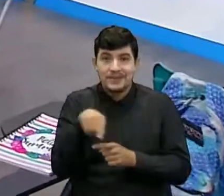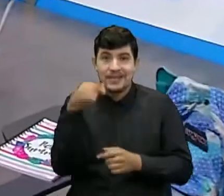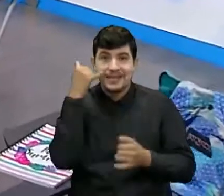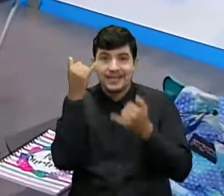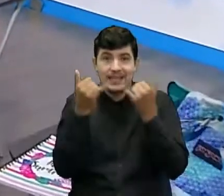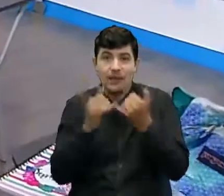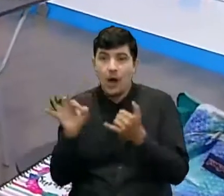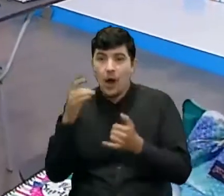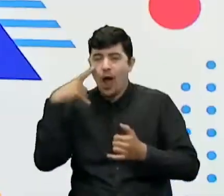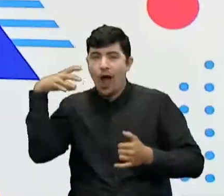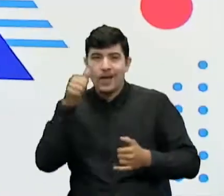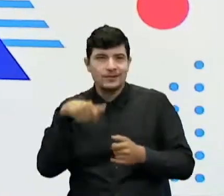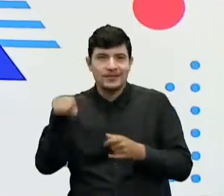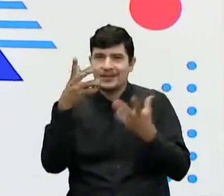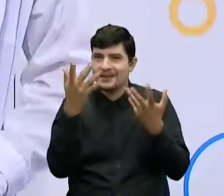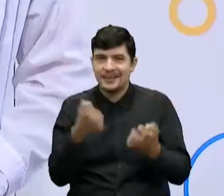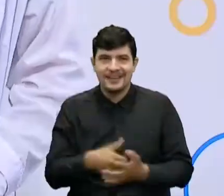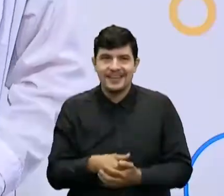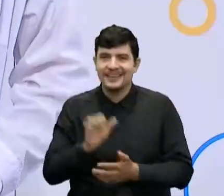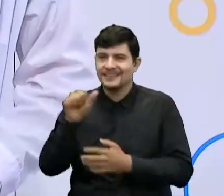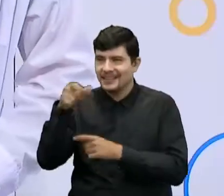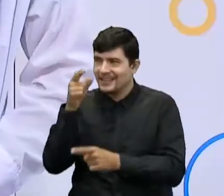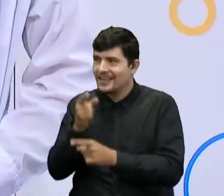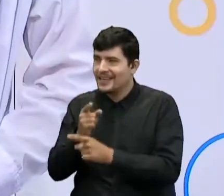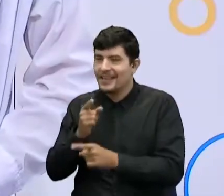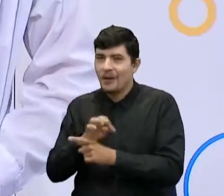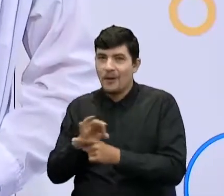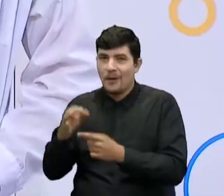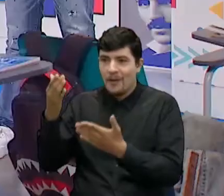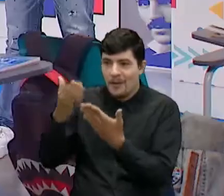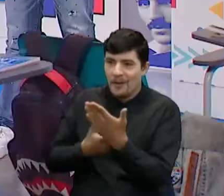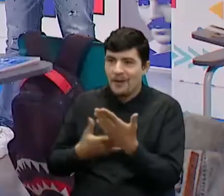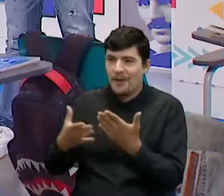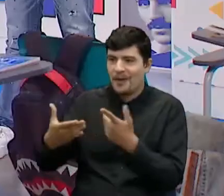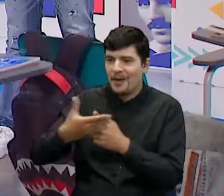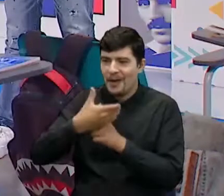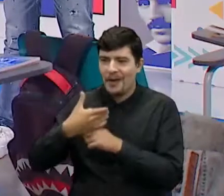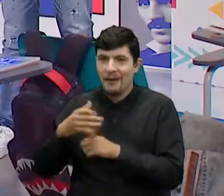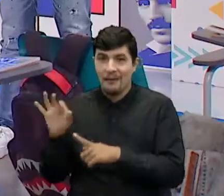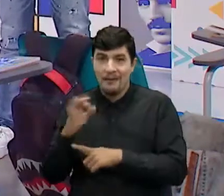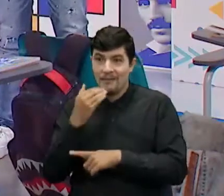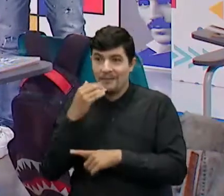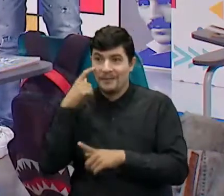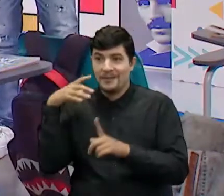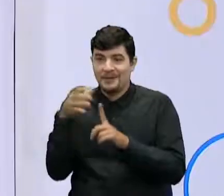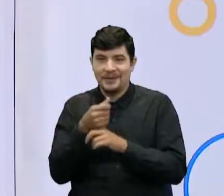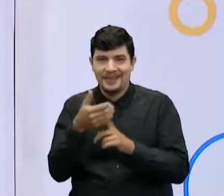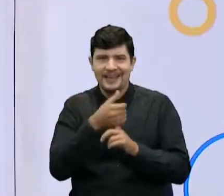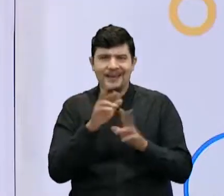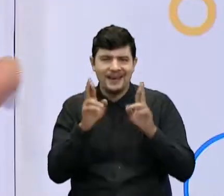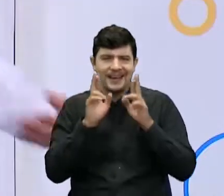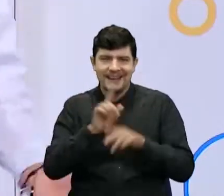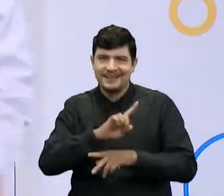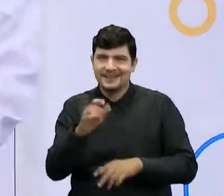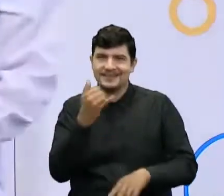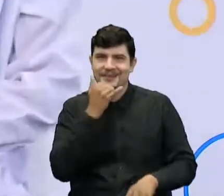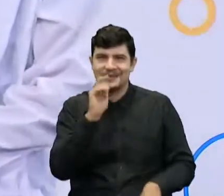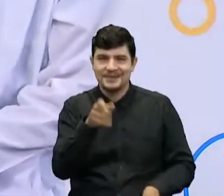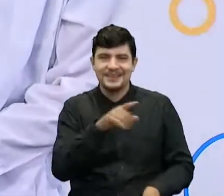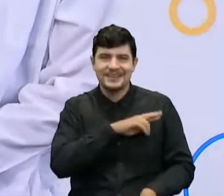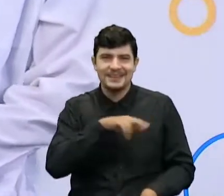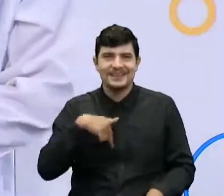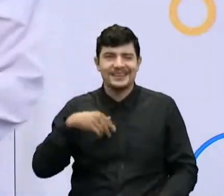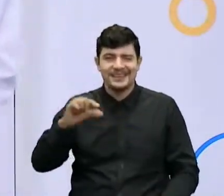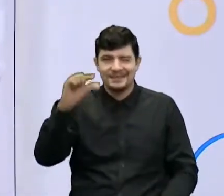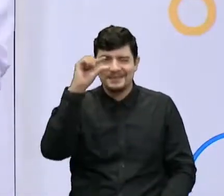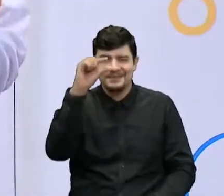se enteren de otra cosa Que no quieran enterarse Ahí encuentran los papeles De adopción Y todo eso ¿Cierto? Puede ser que lo encuentren Ojalá no les pase eso Nosotros vamos a una pequeña